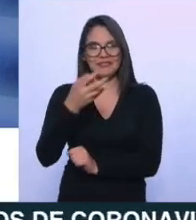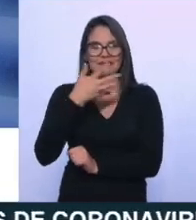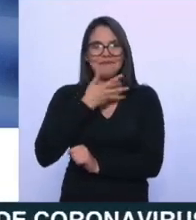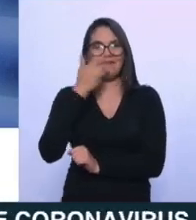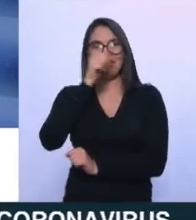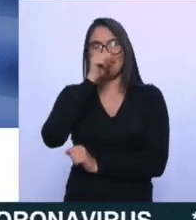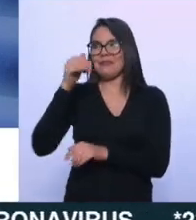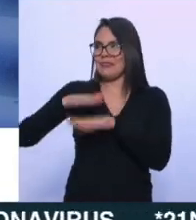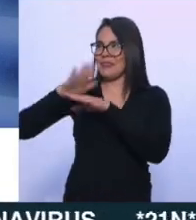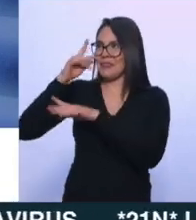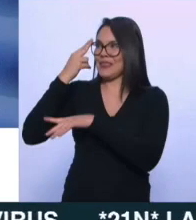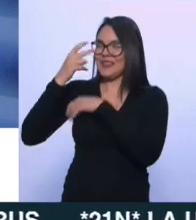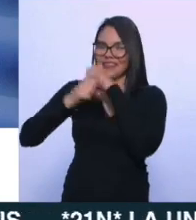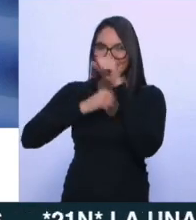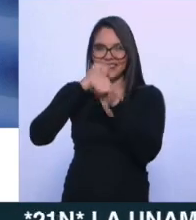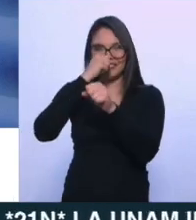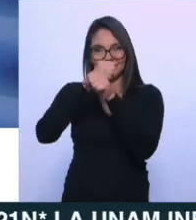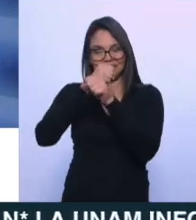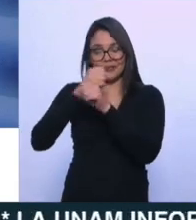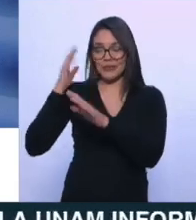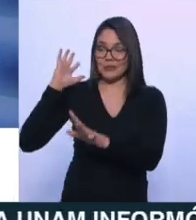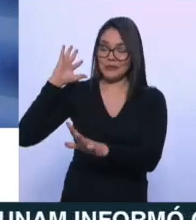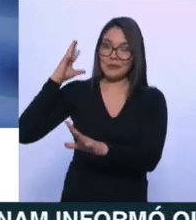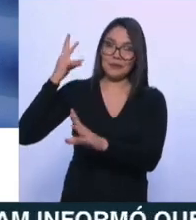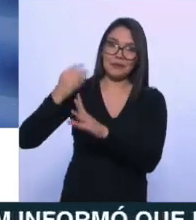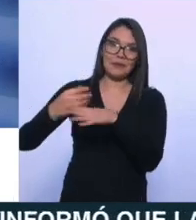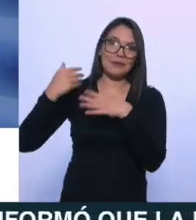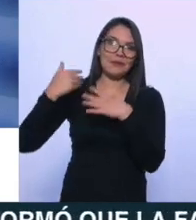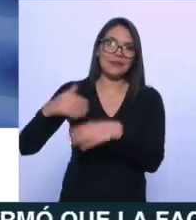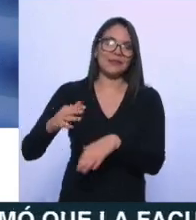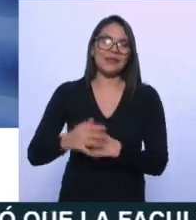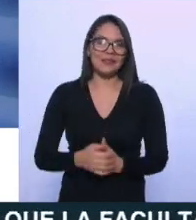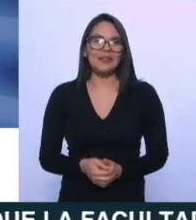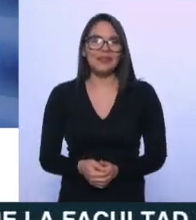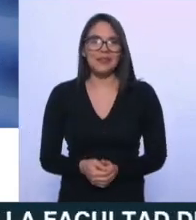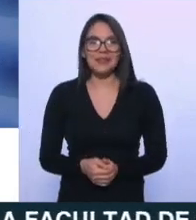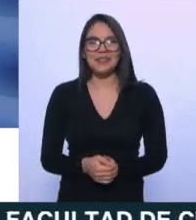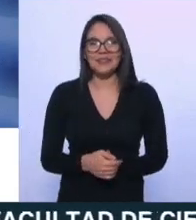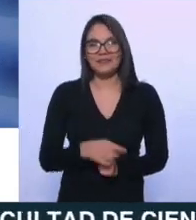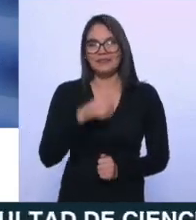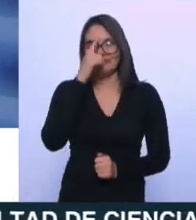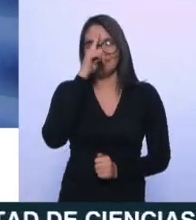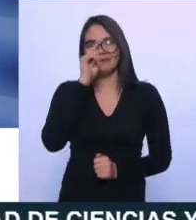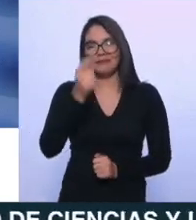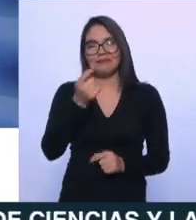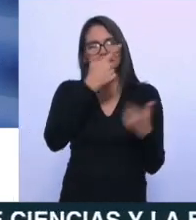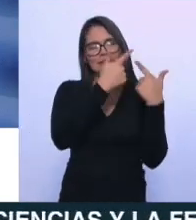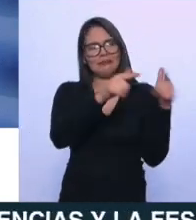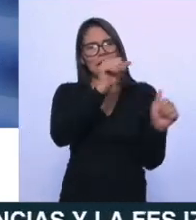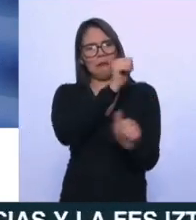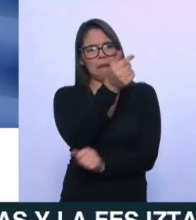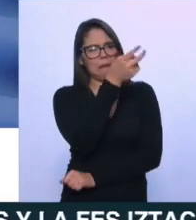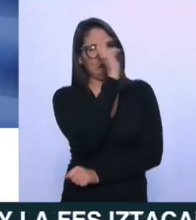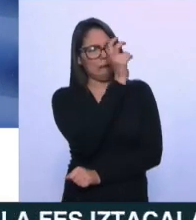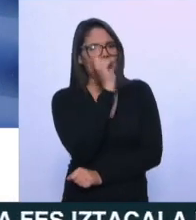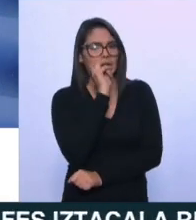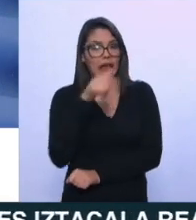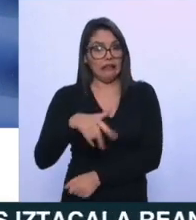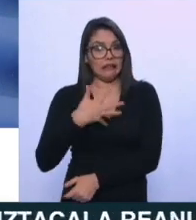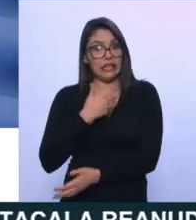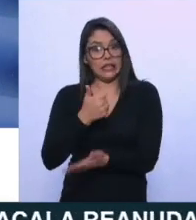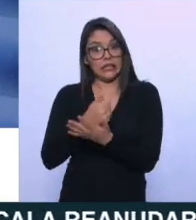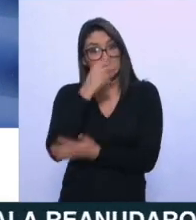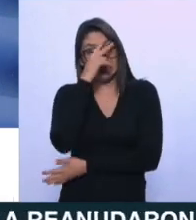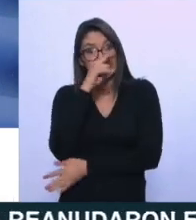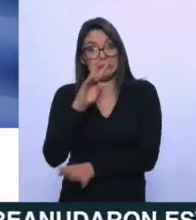años de edad. No sé si lo dimensionamos, pero pues, cualquier microbús que está en la ciudad pues,